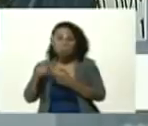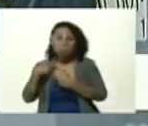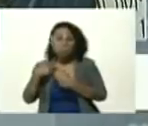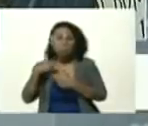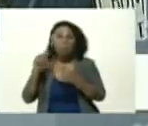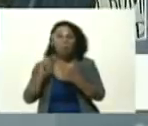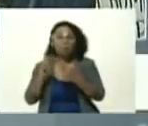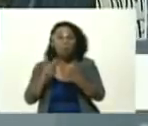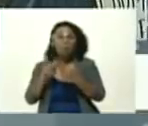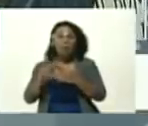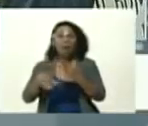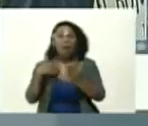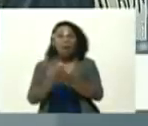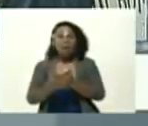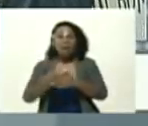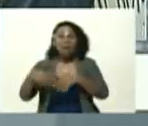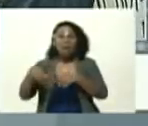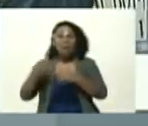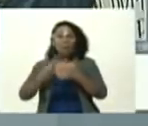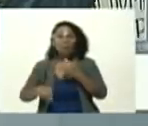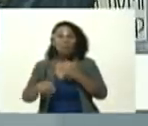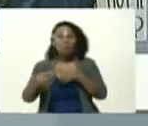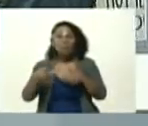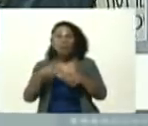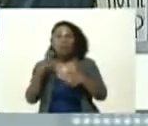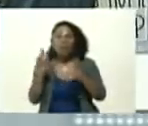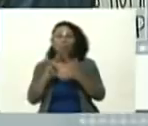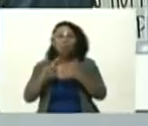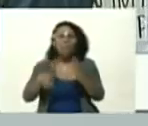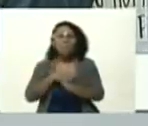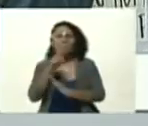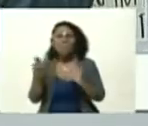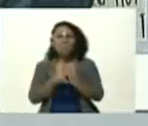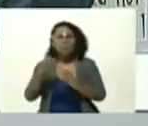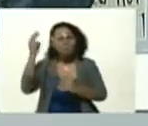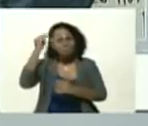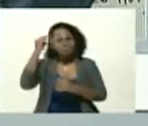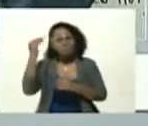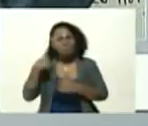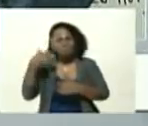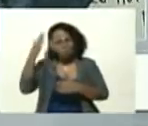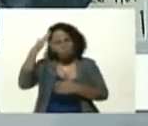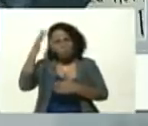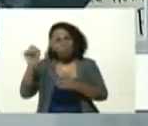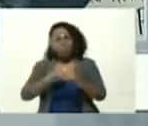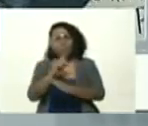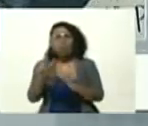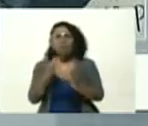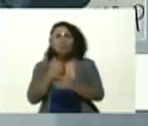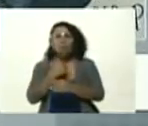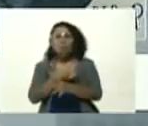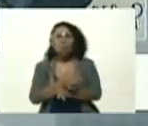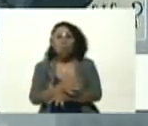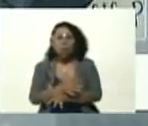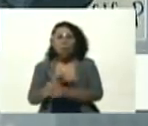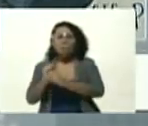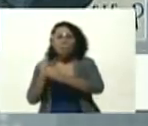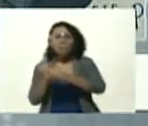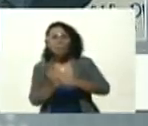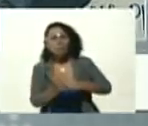hasta el último rincón de la Universidad Central, me la conozco completica, de memoria me la sé. Jugaba de béisbol en Sierra